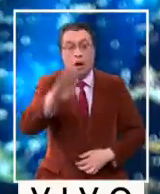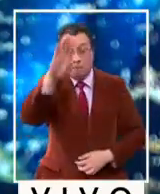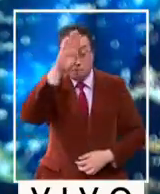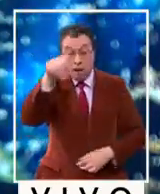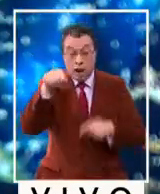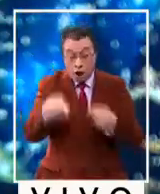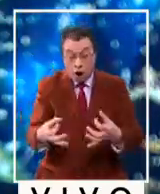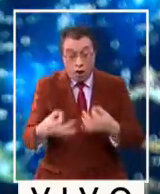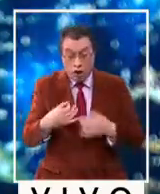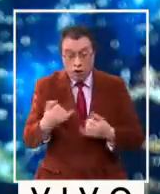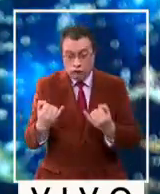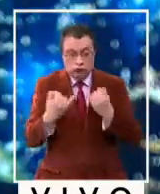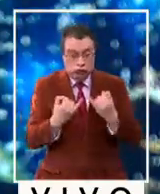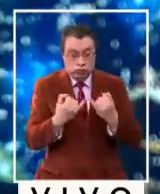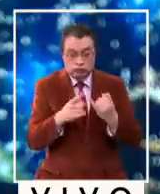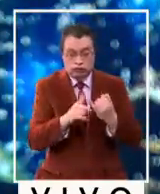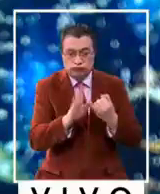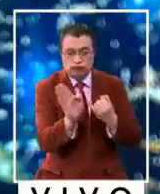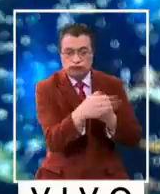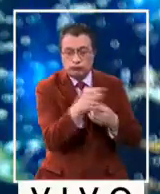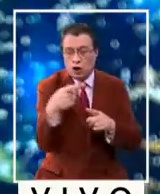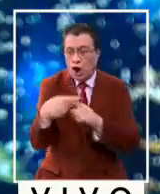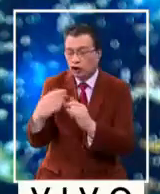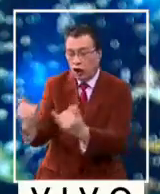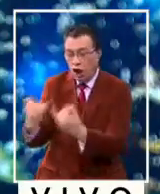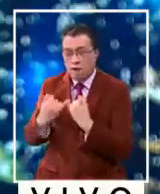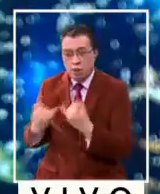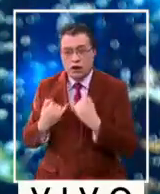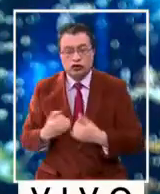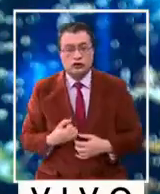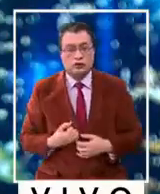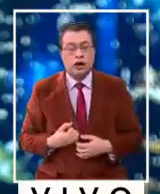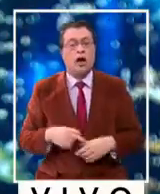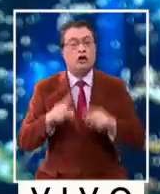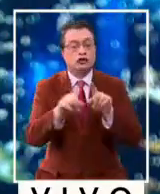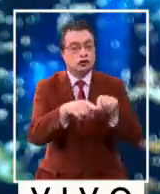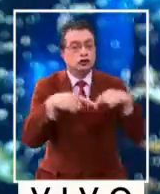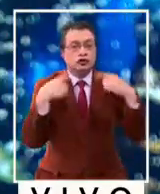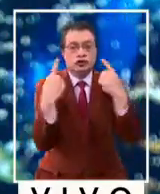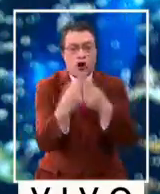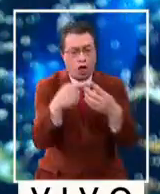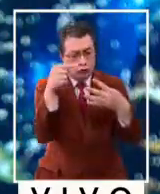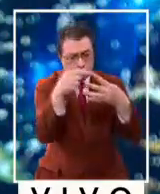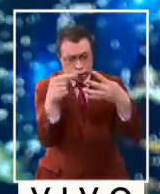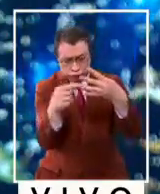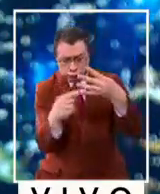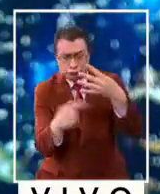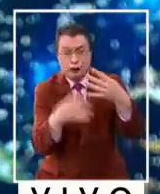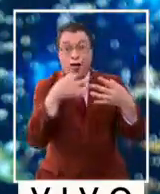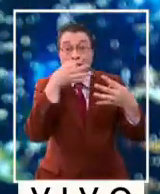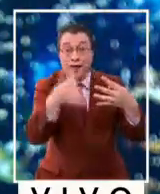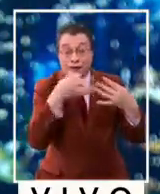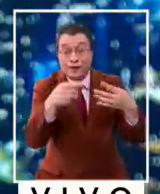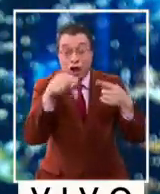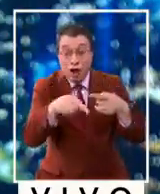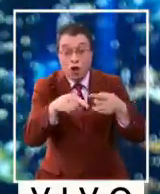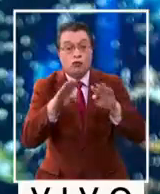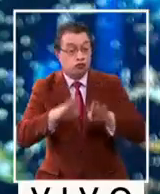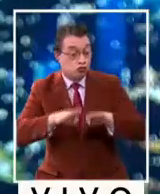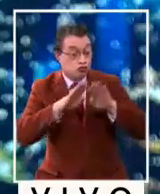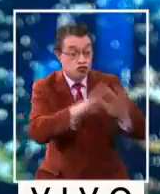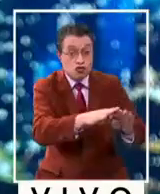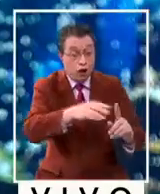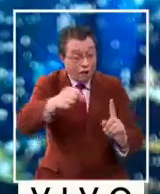ahora no informarse por otras vías o no creerlas. Ninguno de todos los que hemos mencionado estuvo realmente del lado de